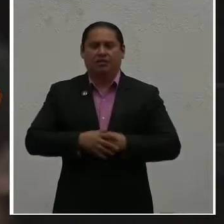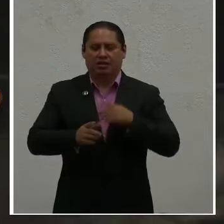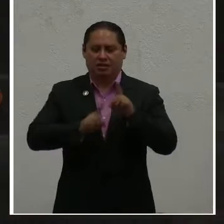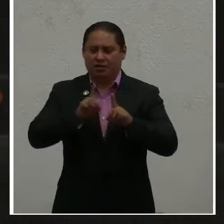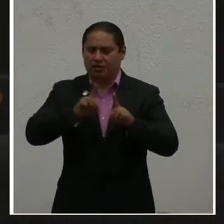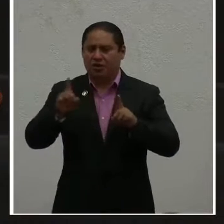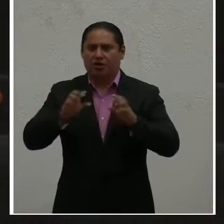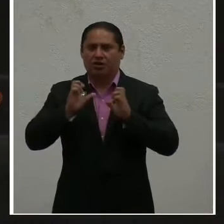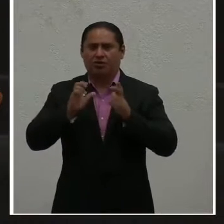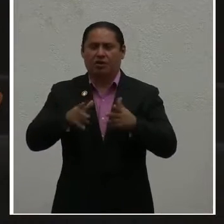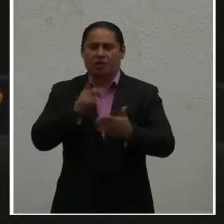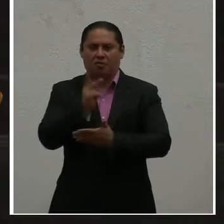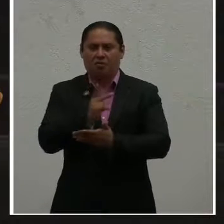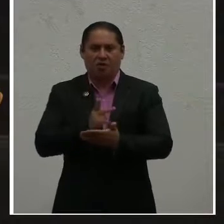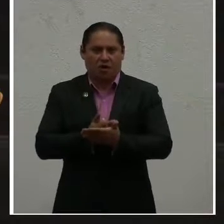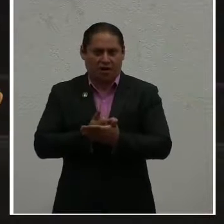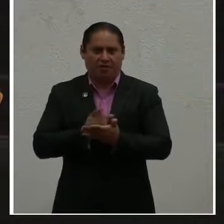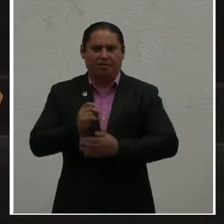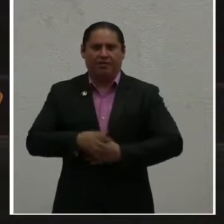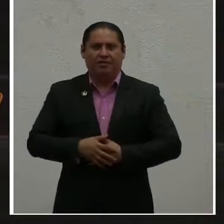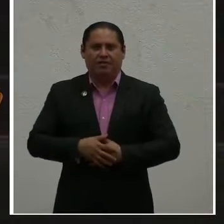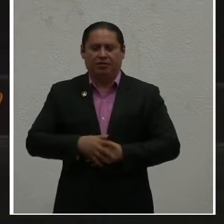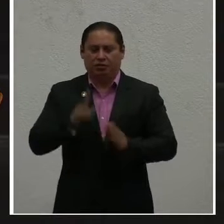y Programas Sectoriales